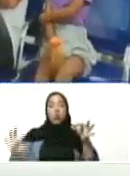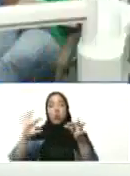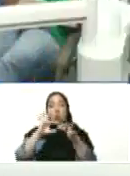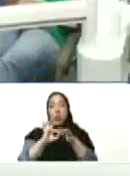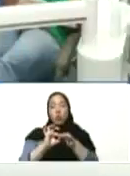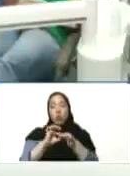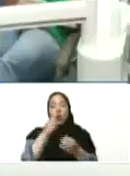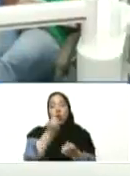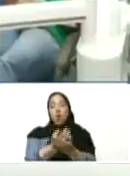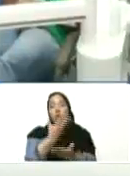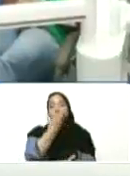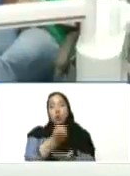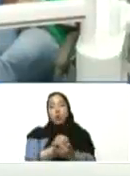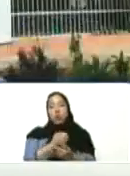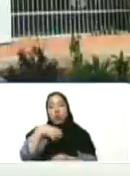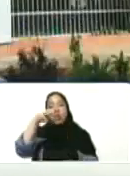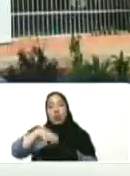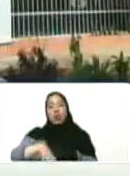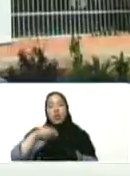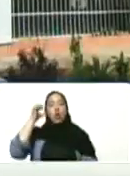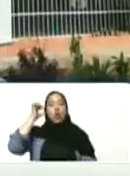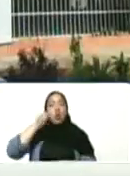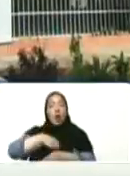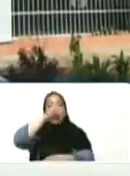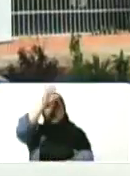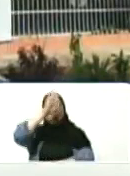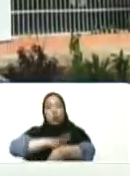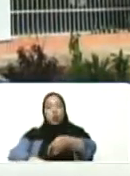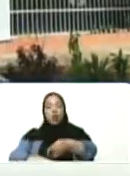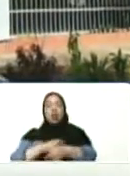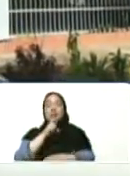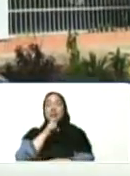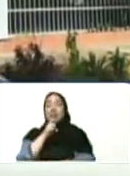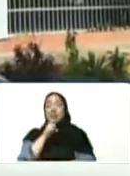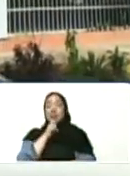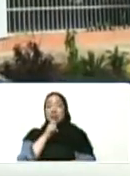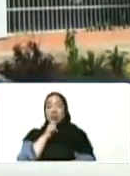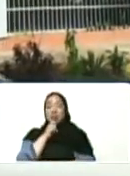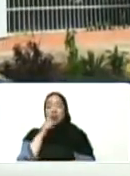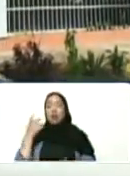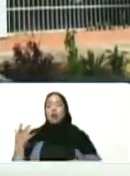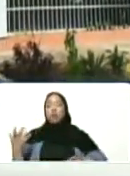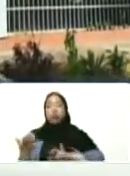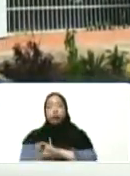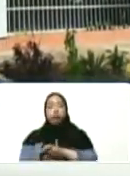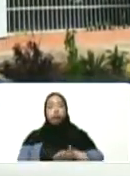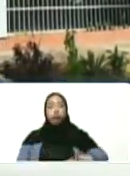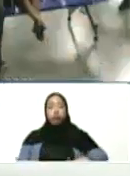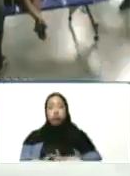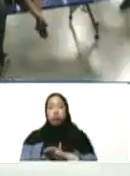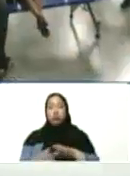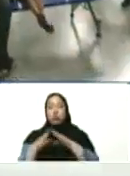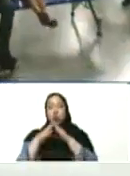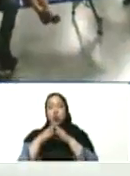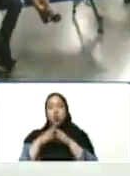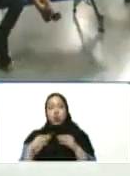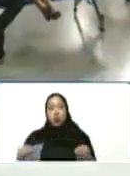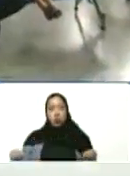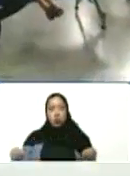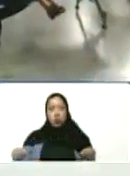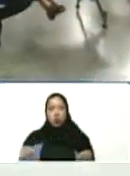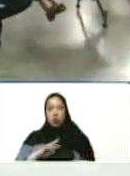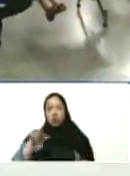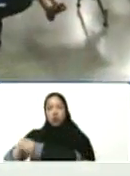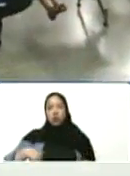Cumaná con el estado Anzoátegui. Bueno, ahí ha habido derrumbe y en todos lados